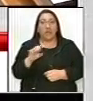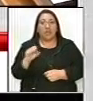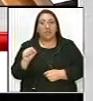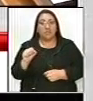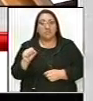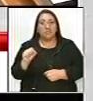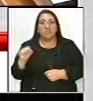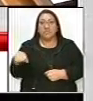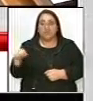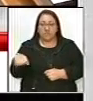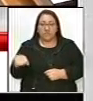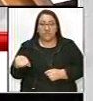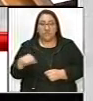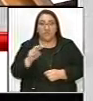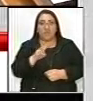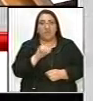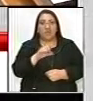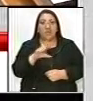Torres Morales, sí.